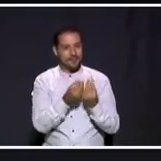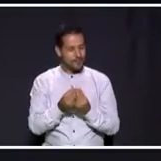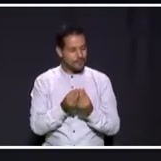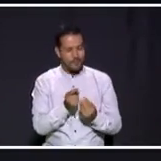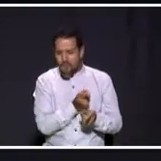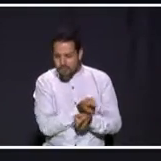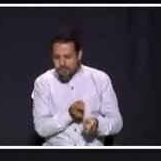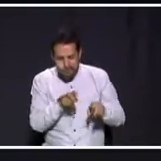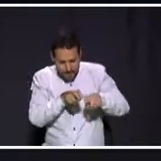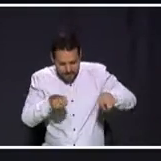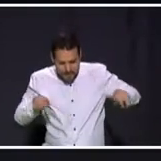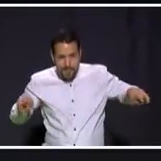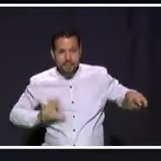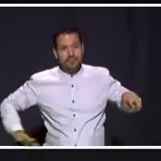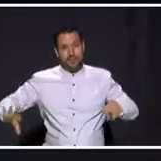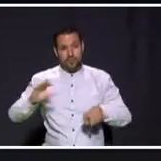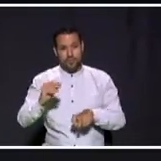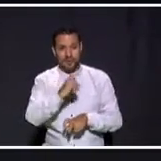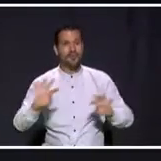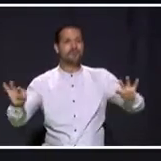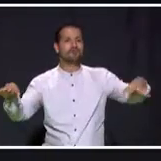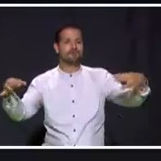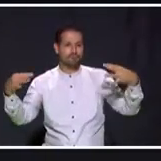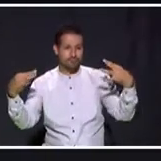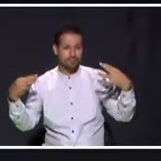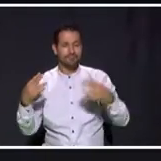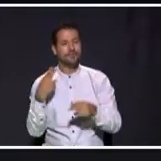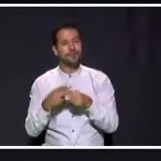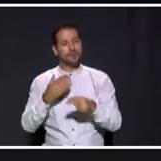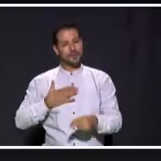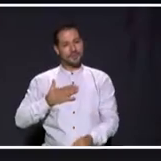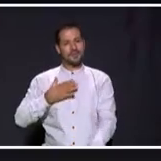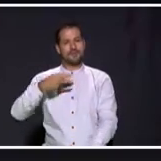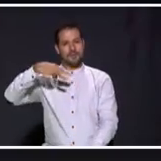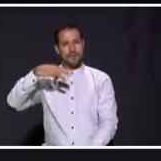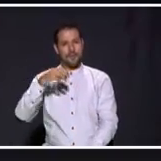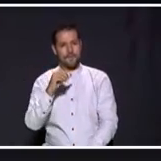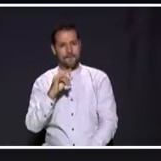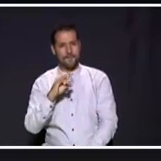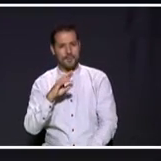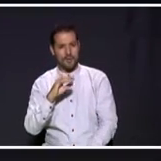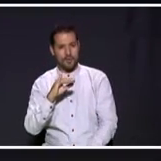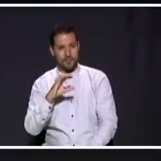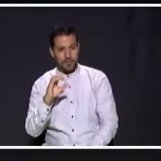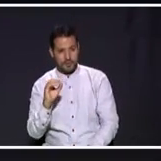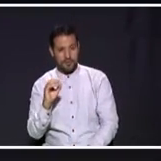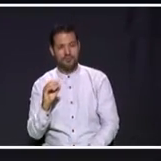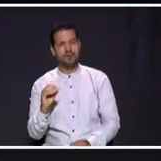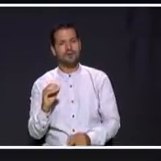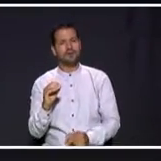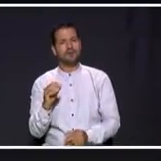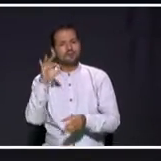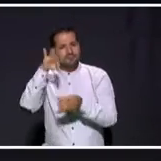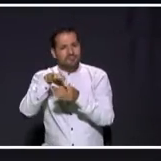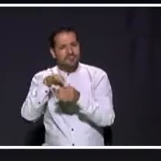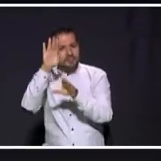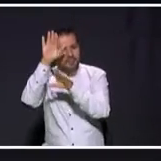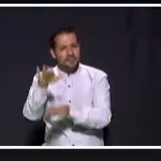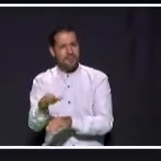gobernación de antioquia y para todos los televidentes soy mauricio tobón candidato independiente para la gobernación de antioquia mi inscripción